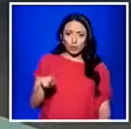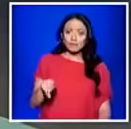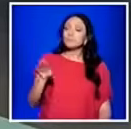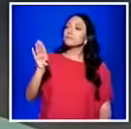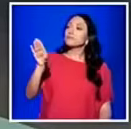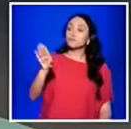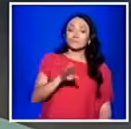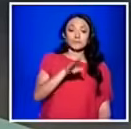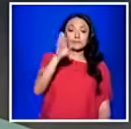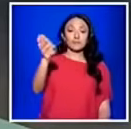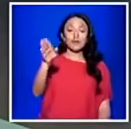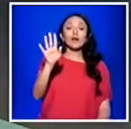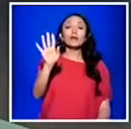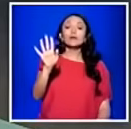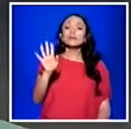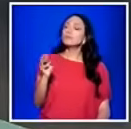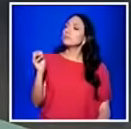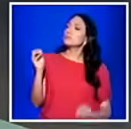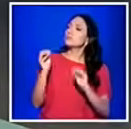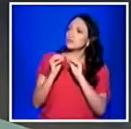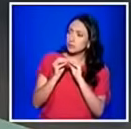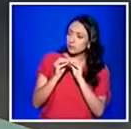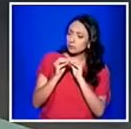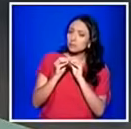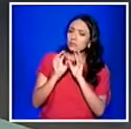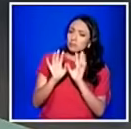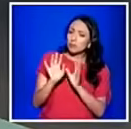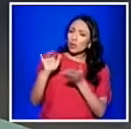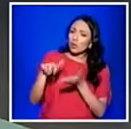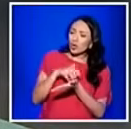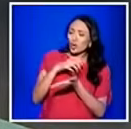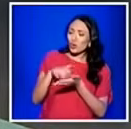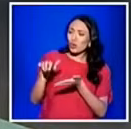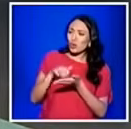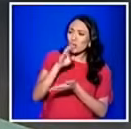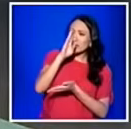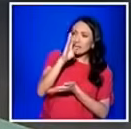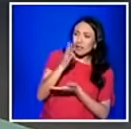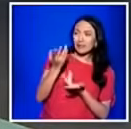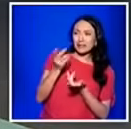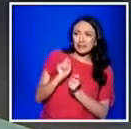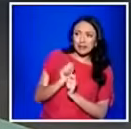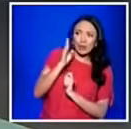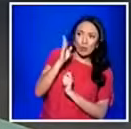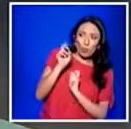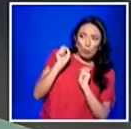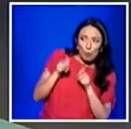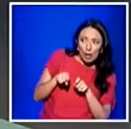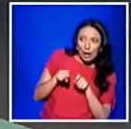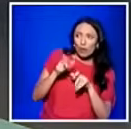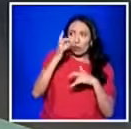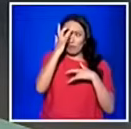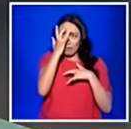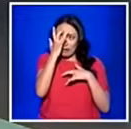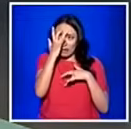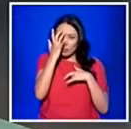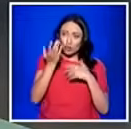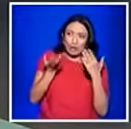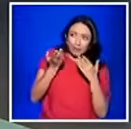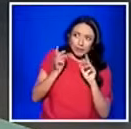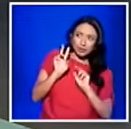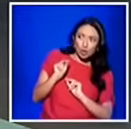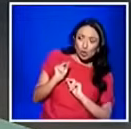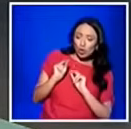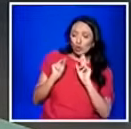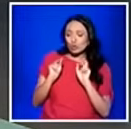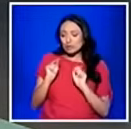precisamente para contarnos más. Y sobre todo, Alex, las dudas que siempre tenemos, ¿no? Para ir a donar sangre, que si estoy enfermo puedo hacerlo, que si